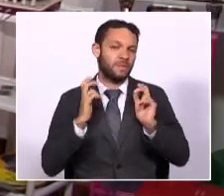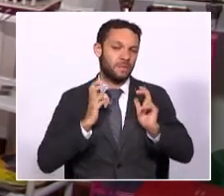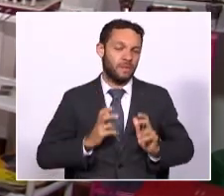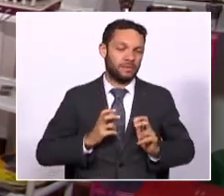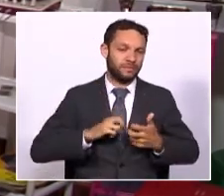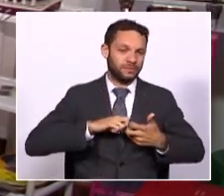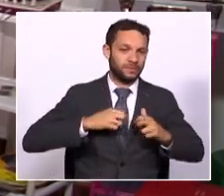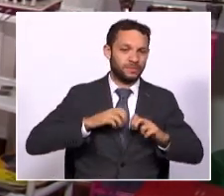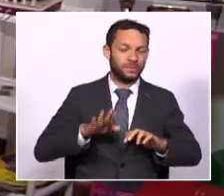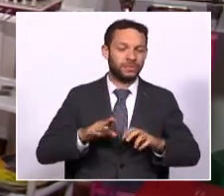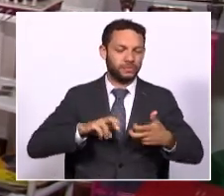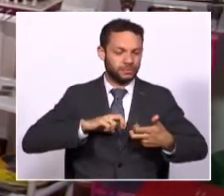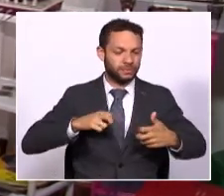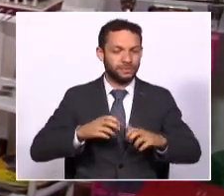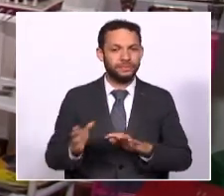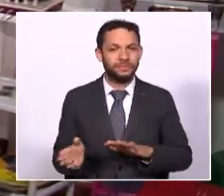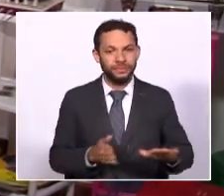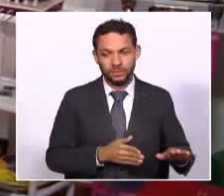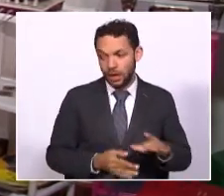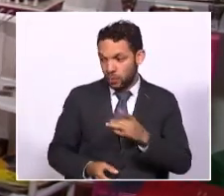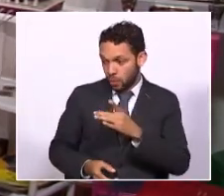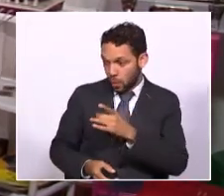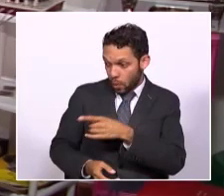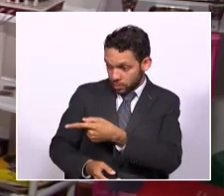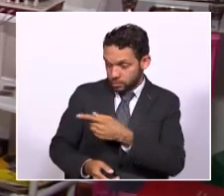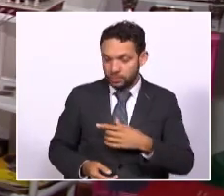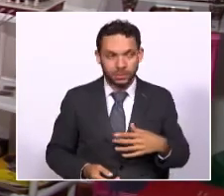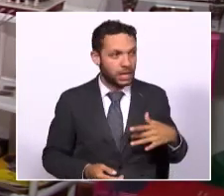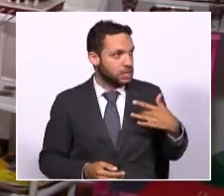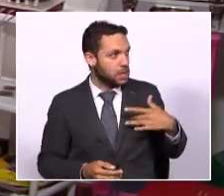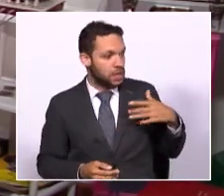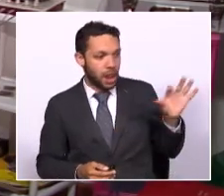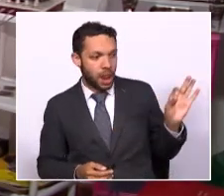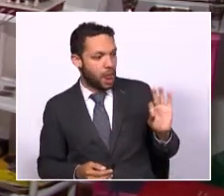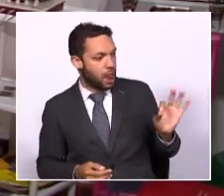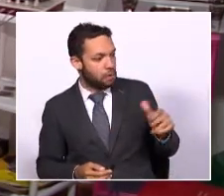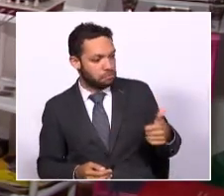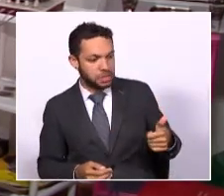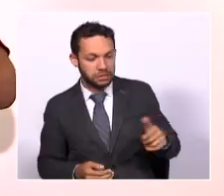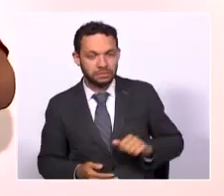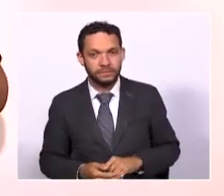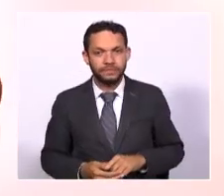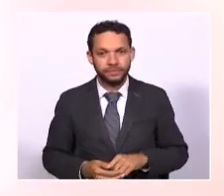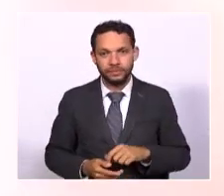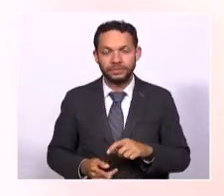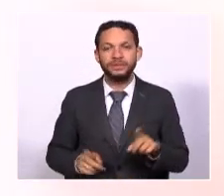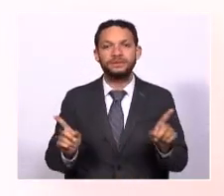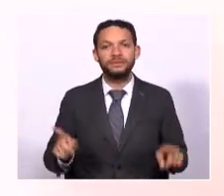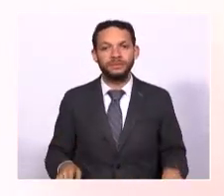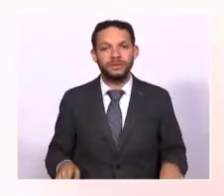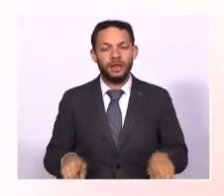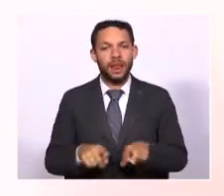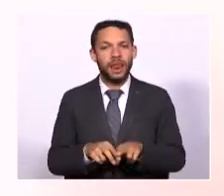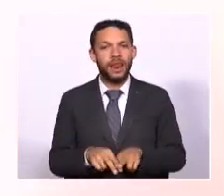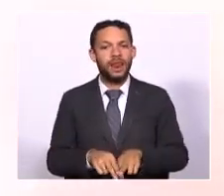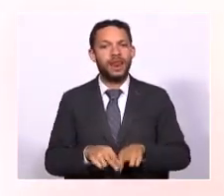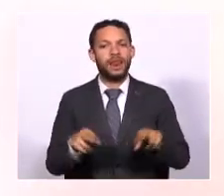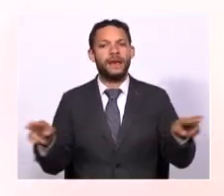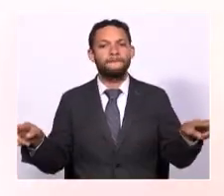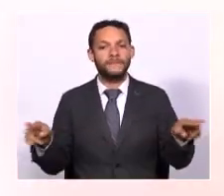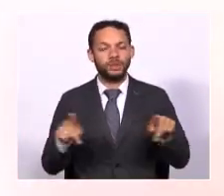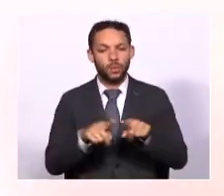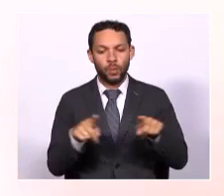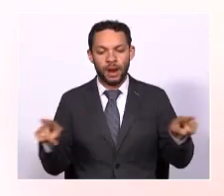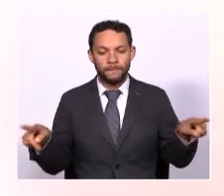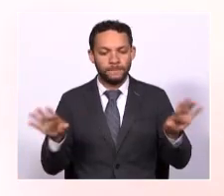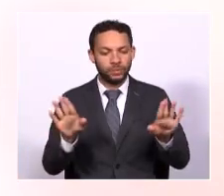Bien, excelente. ¿Siente dolor, Diana? No, para nada. Ahora, vamos a mejorar la amplitud del espacio intervertebral. Para